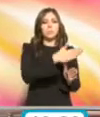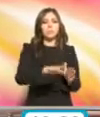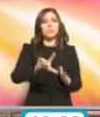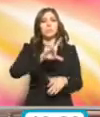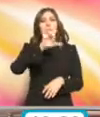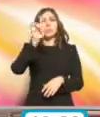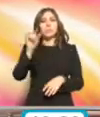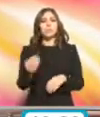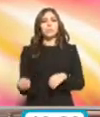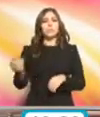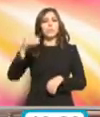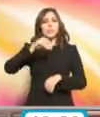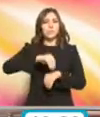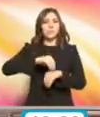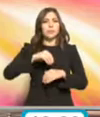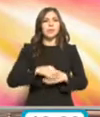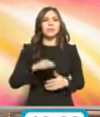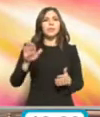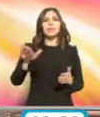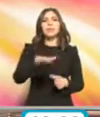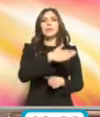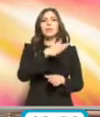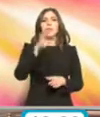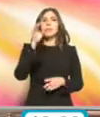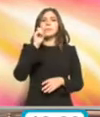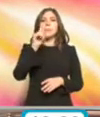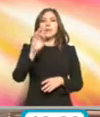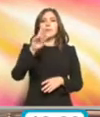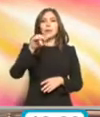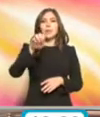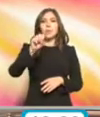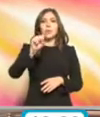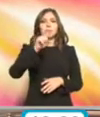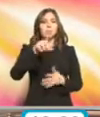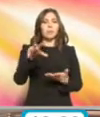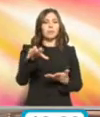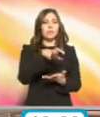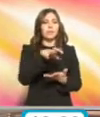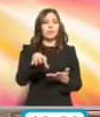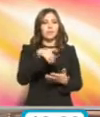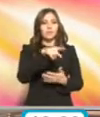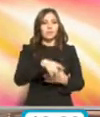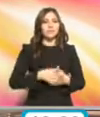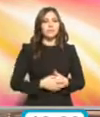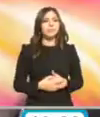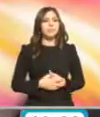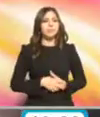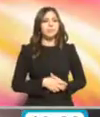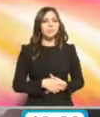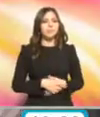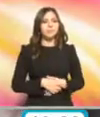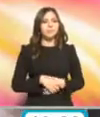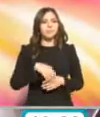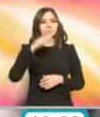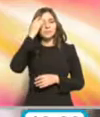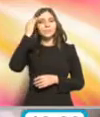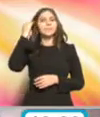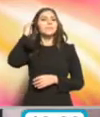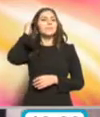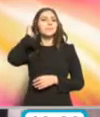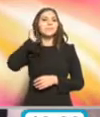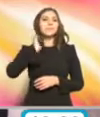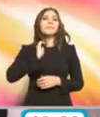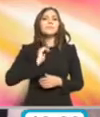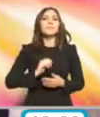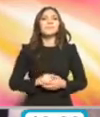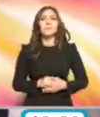encima vamos a poner nuestra jalea de frambuesa, pero la cuajada, Daniel. Ah, Esa no. sí, por eso decía esta. que esta la voy a retirar. Sí, por